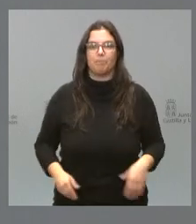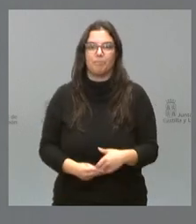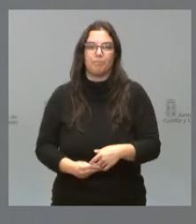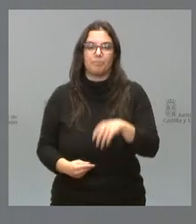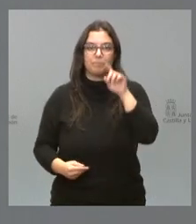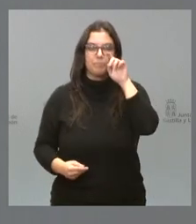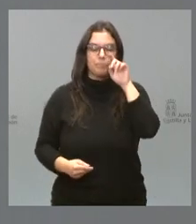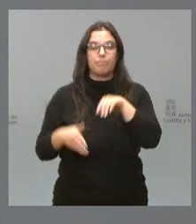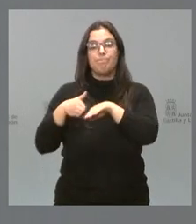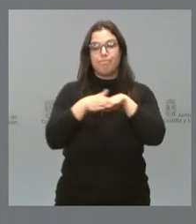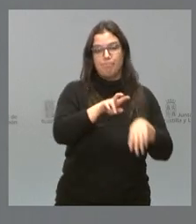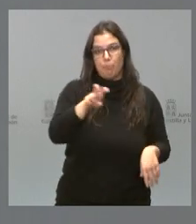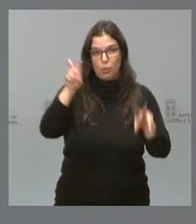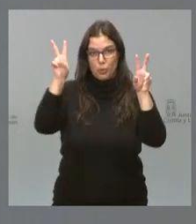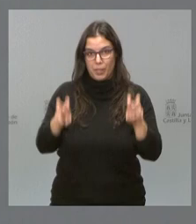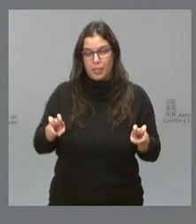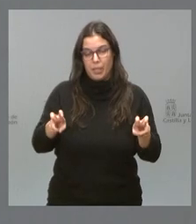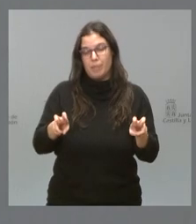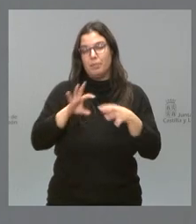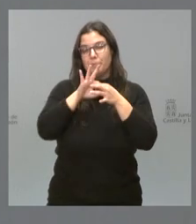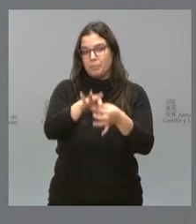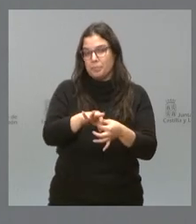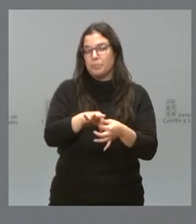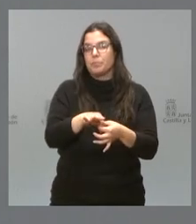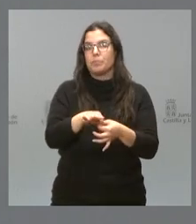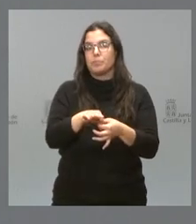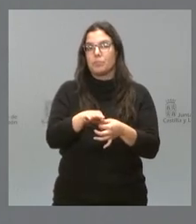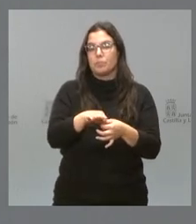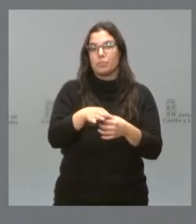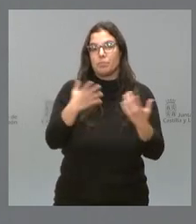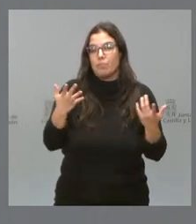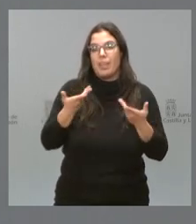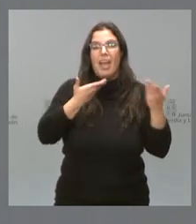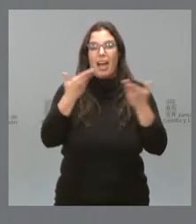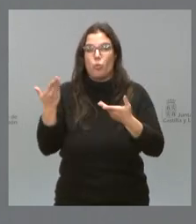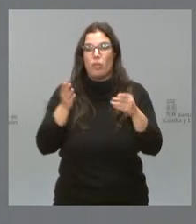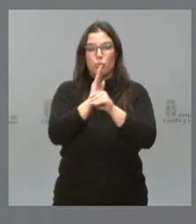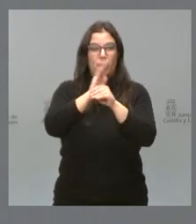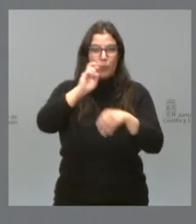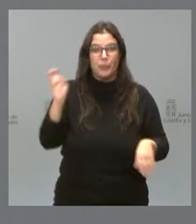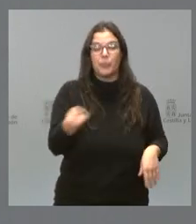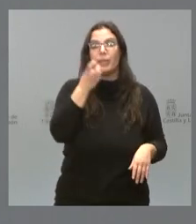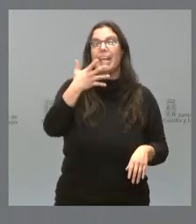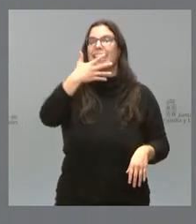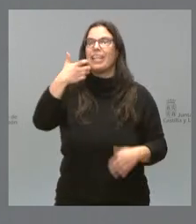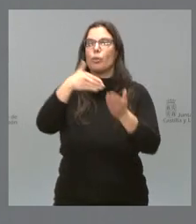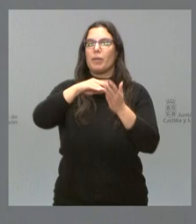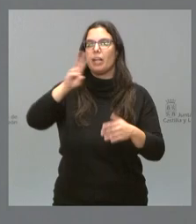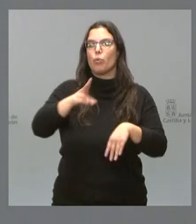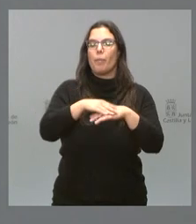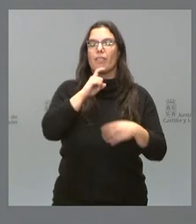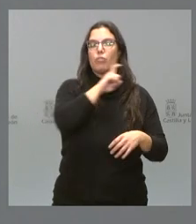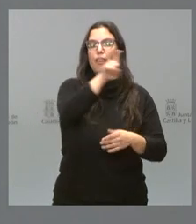en otro ámbito de cosas y en lo que tiene que ver ya con otro tipo de ayudas y subvenciones 500.000 euros para la fundación